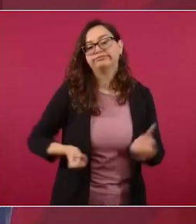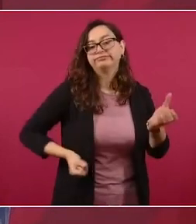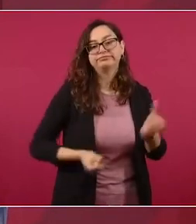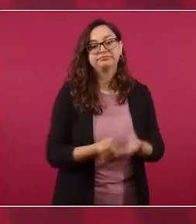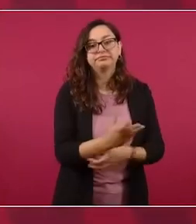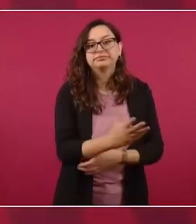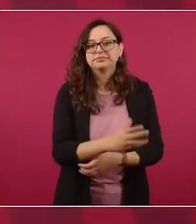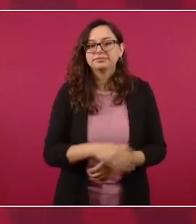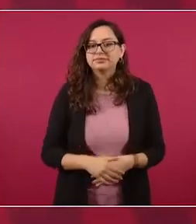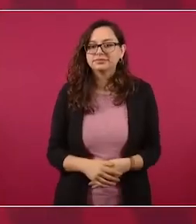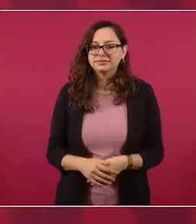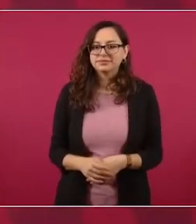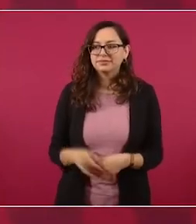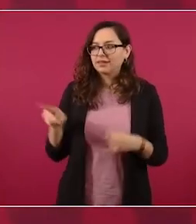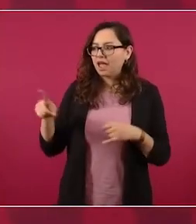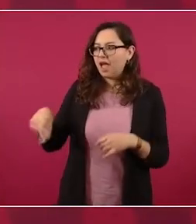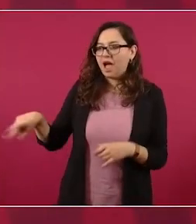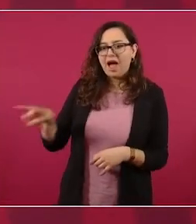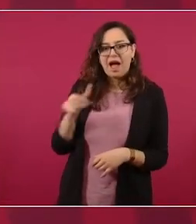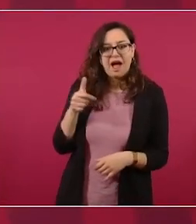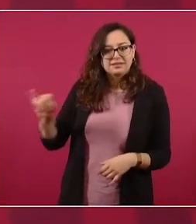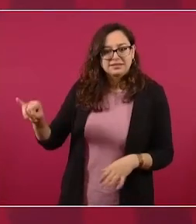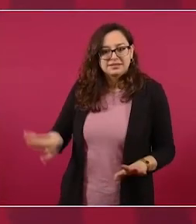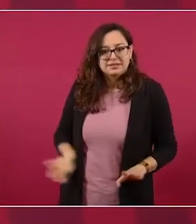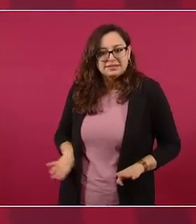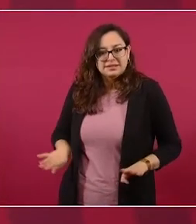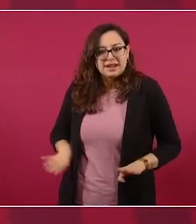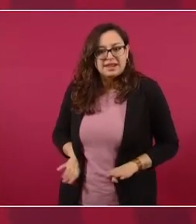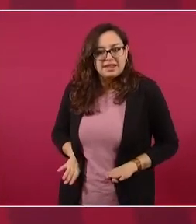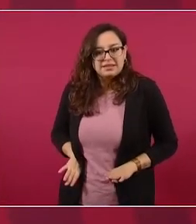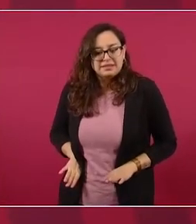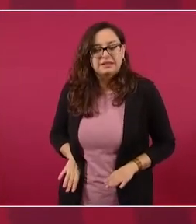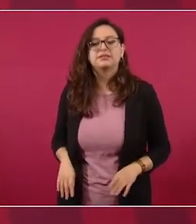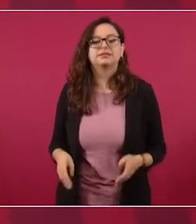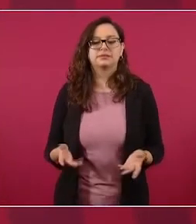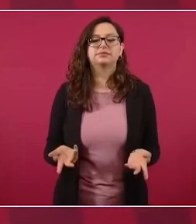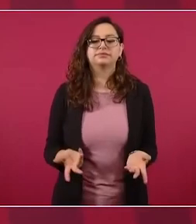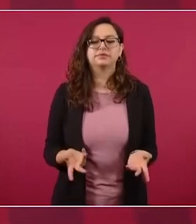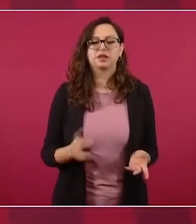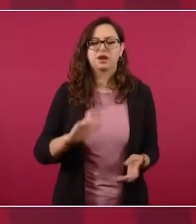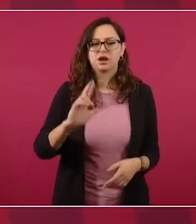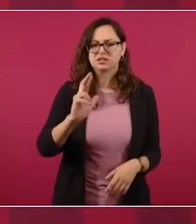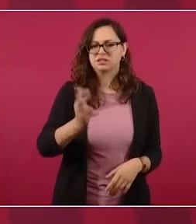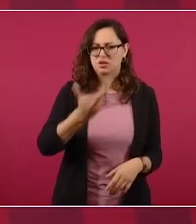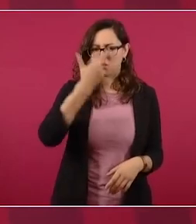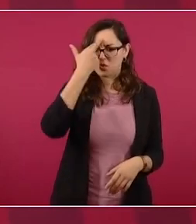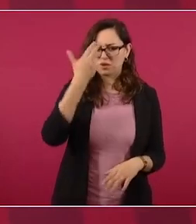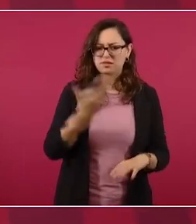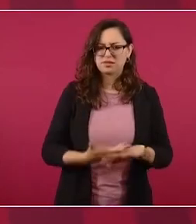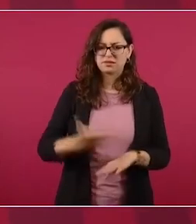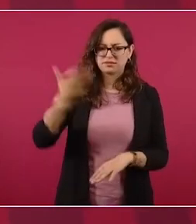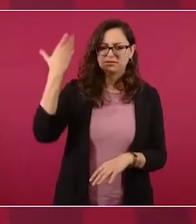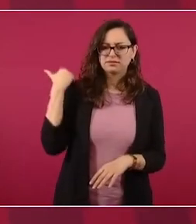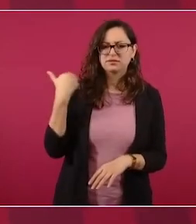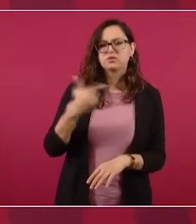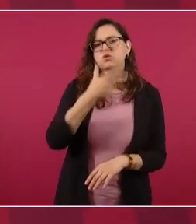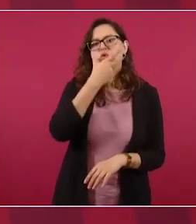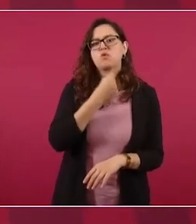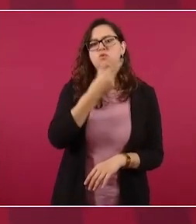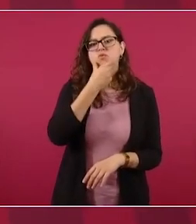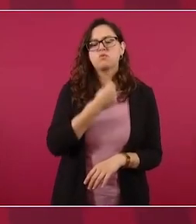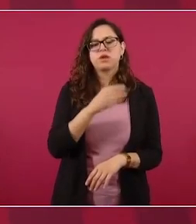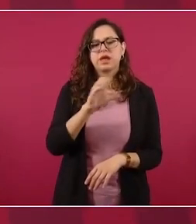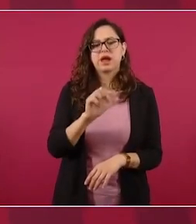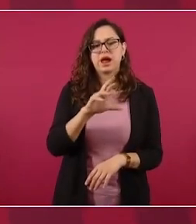un poco lo que sucedió cuando dejaron en libertad al señor Caro